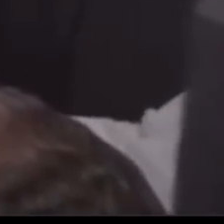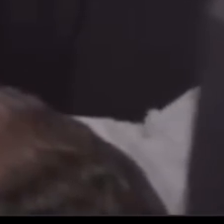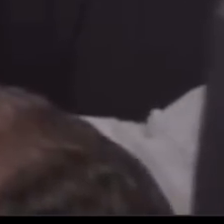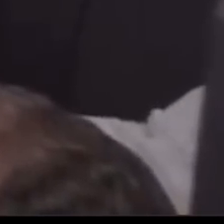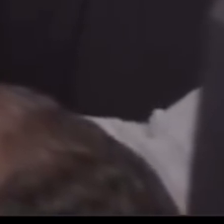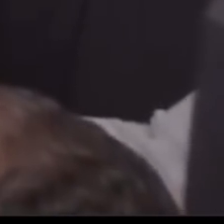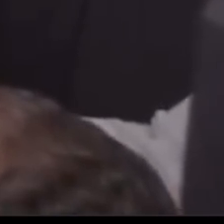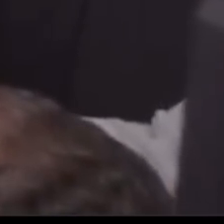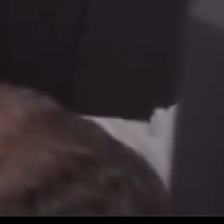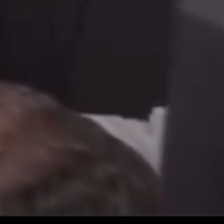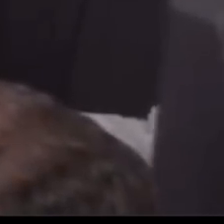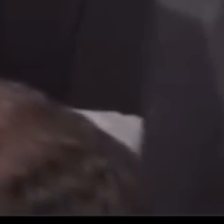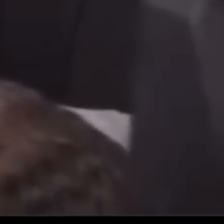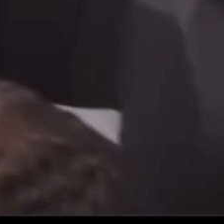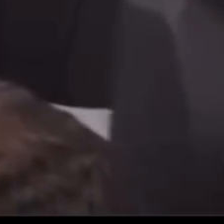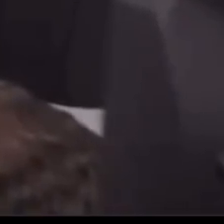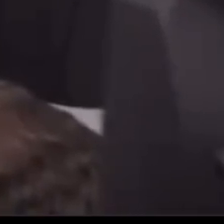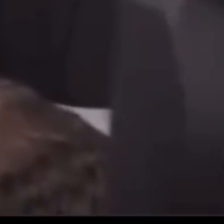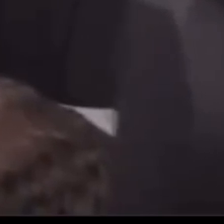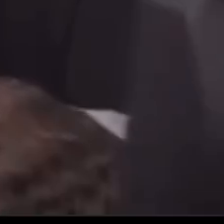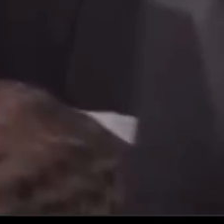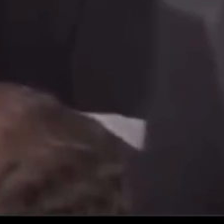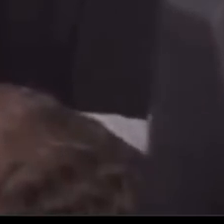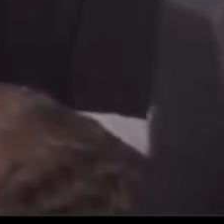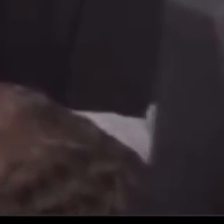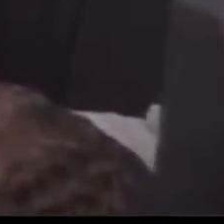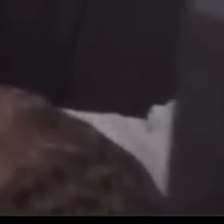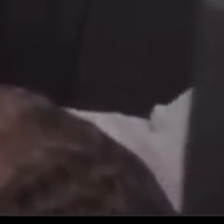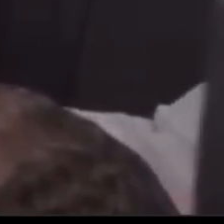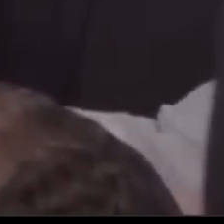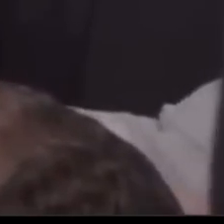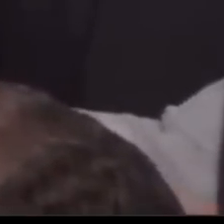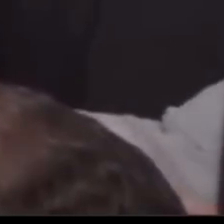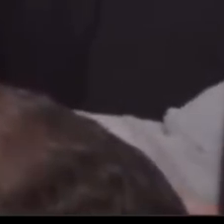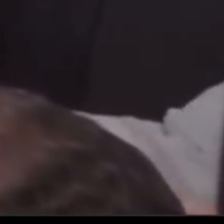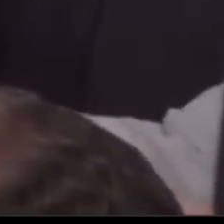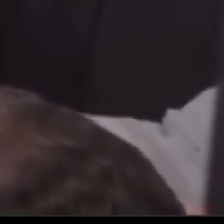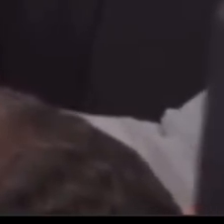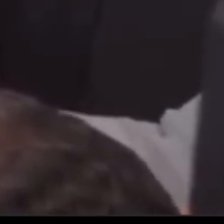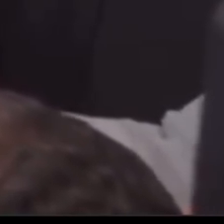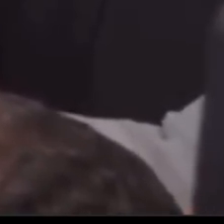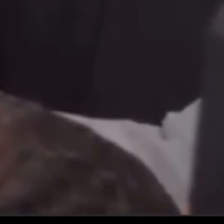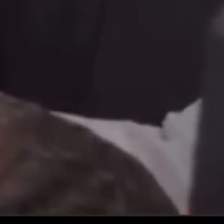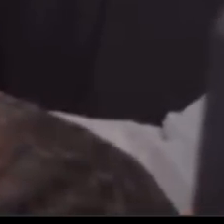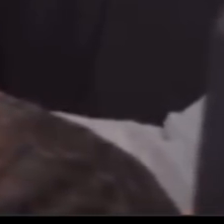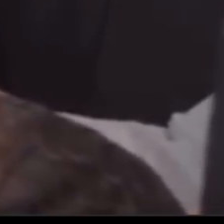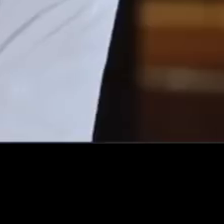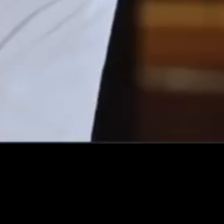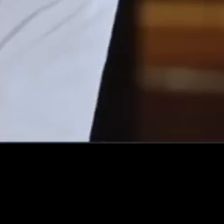como senador de la República. Ya lo anunció en un video que ya pasamos, amigos y amigas.